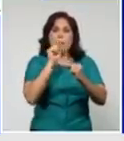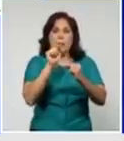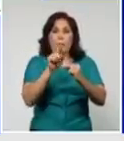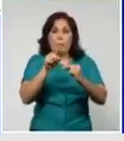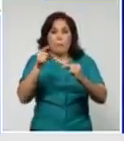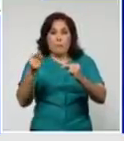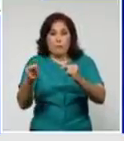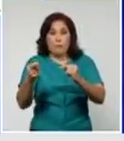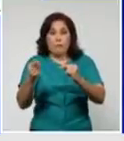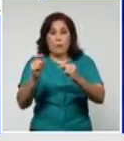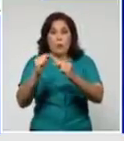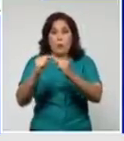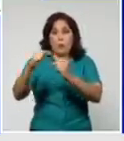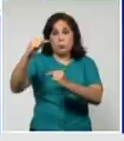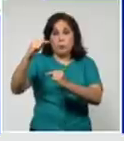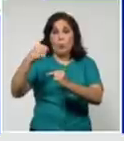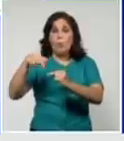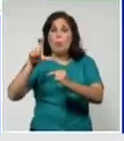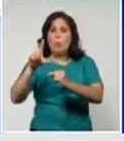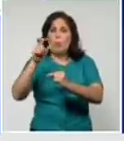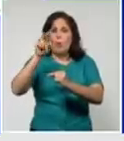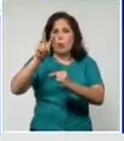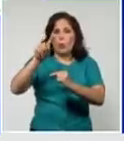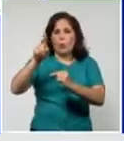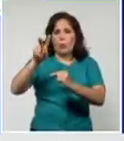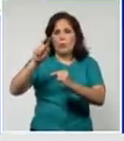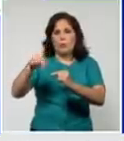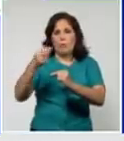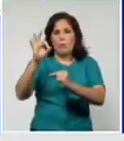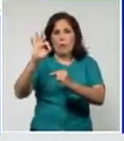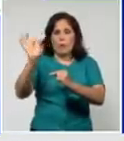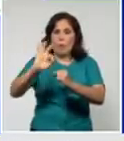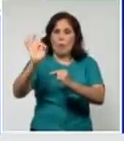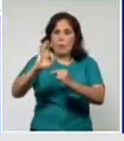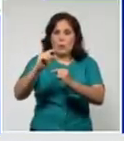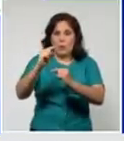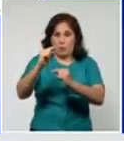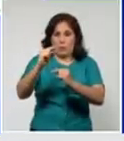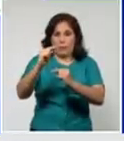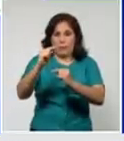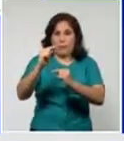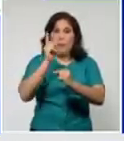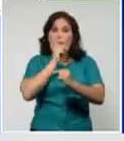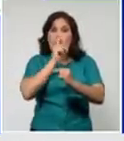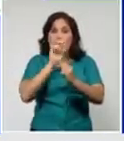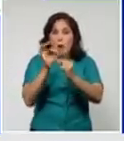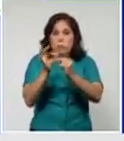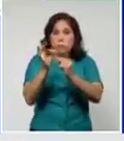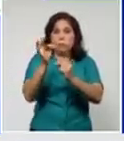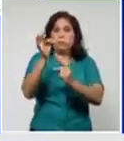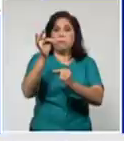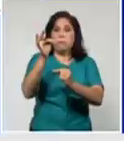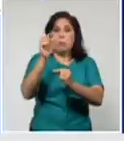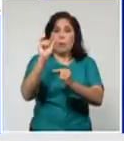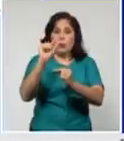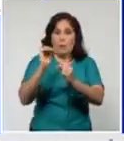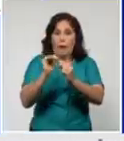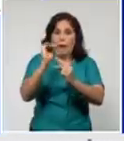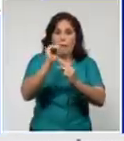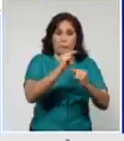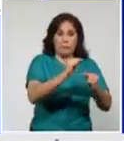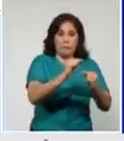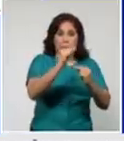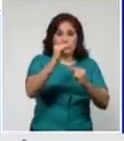julio, el 12,8%. Fíjense que ya es un poquito mayor. Y en